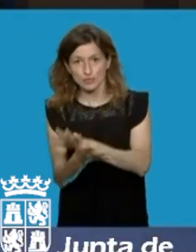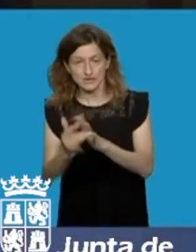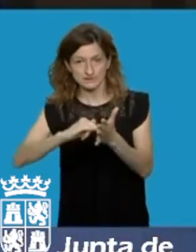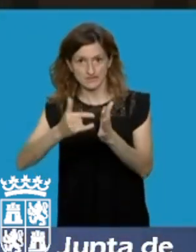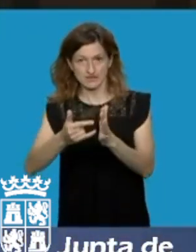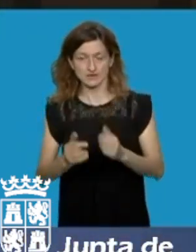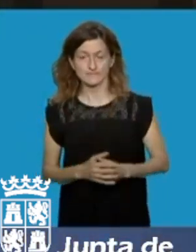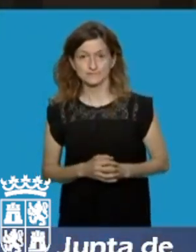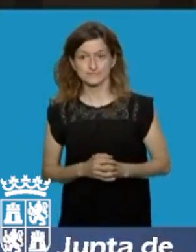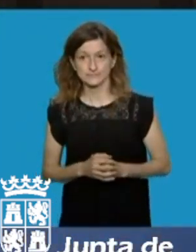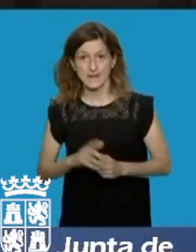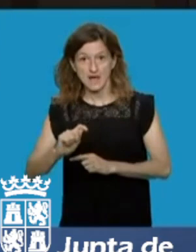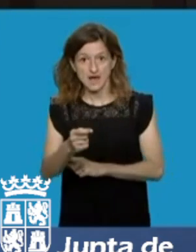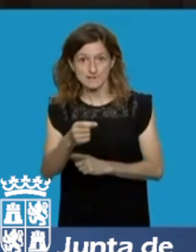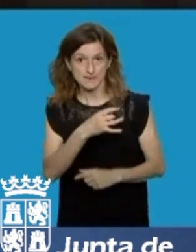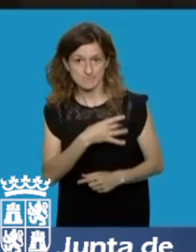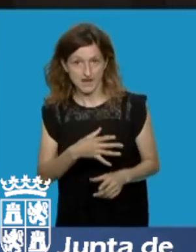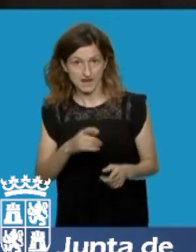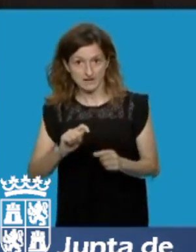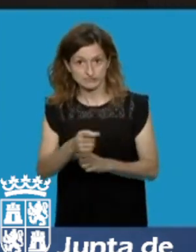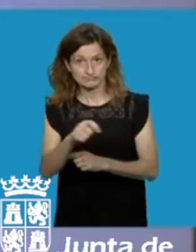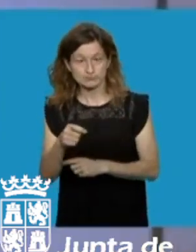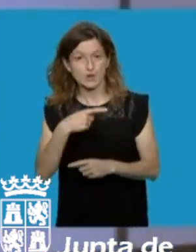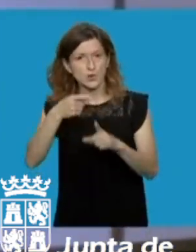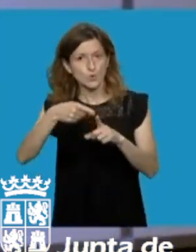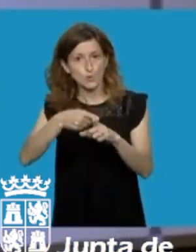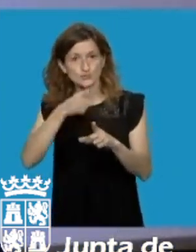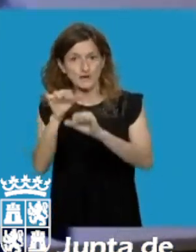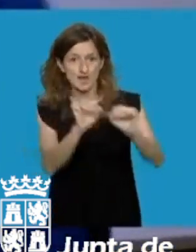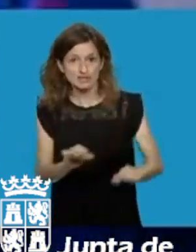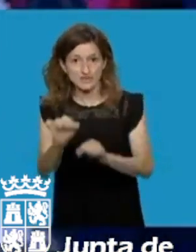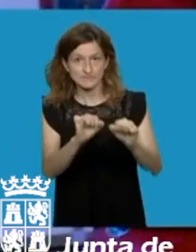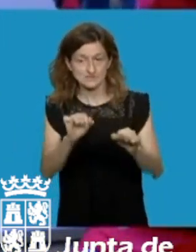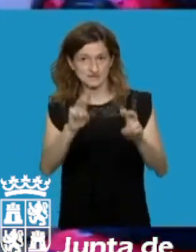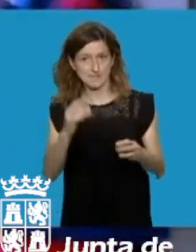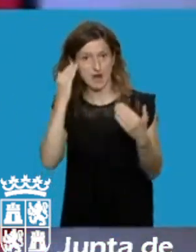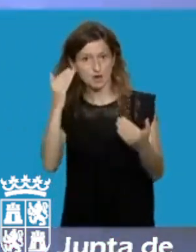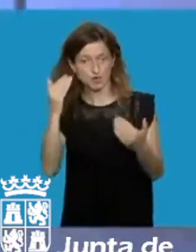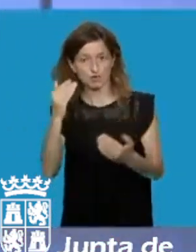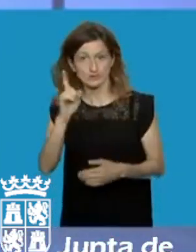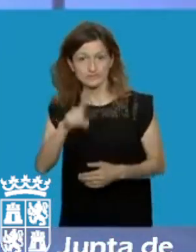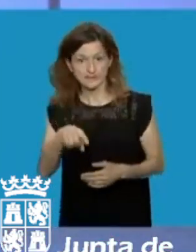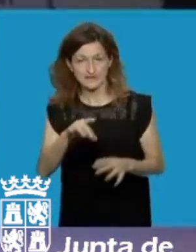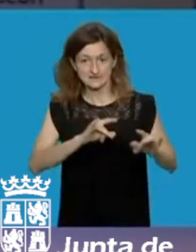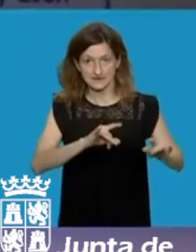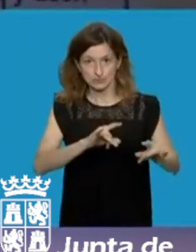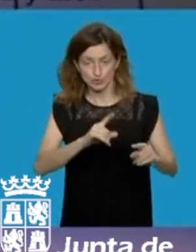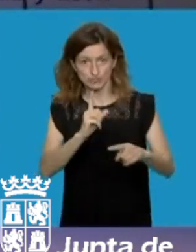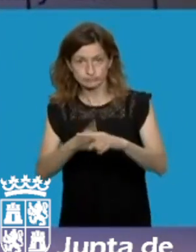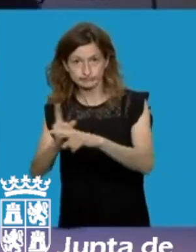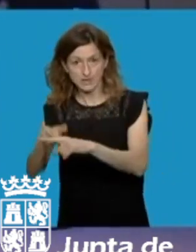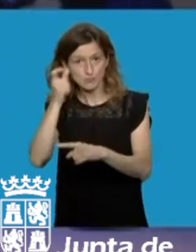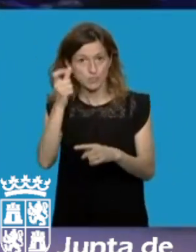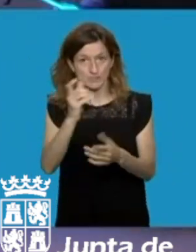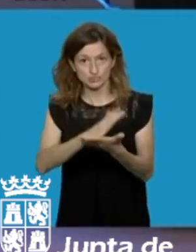tecnología. Las armas blancas siempre fueron utilizadas para defender las cuestiones de honor y dirimir el territorio entre distintos